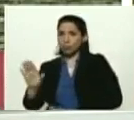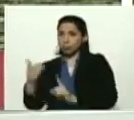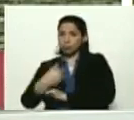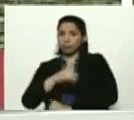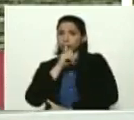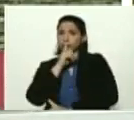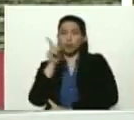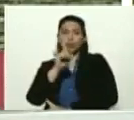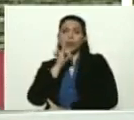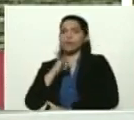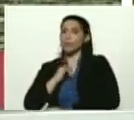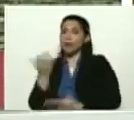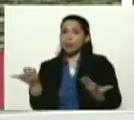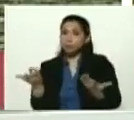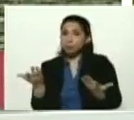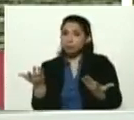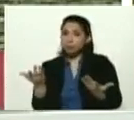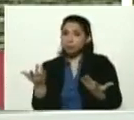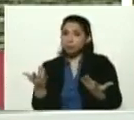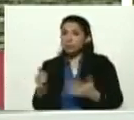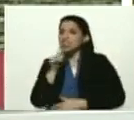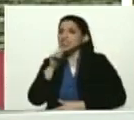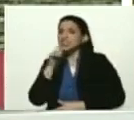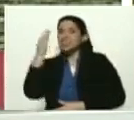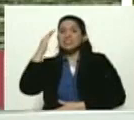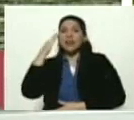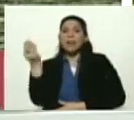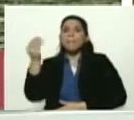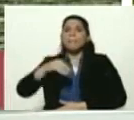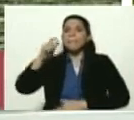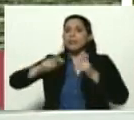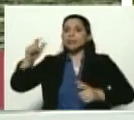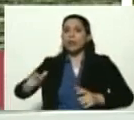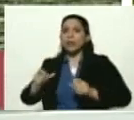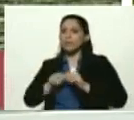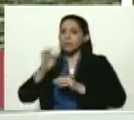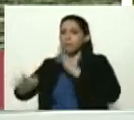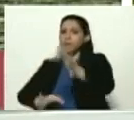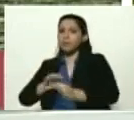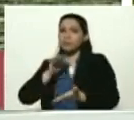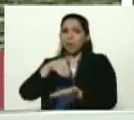informaron. ¿Quién sabe cuánta gente más contaminó en Aragua?